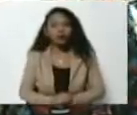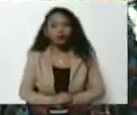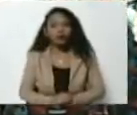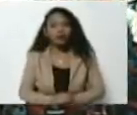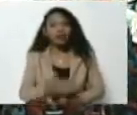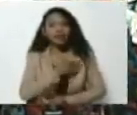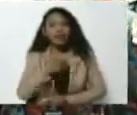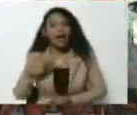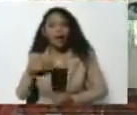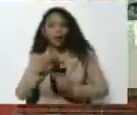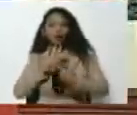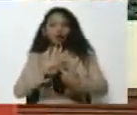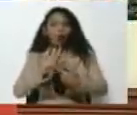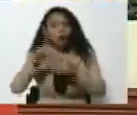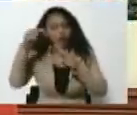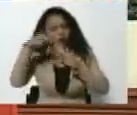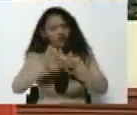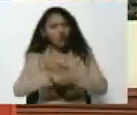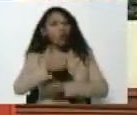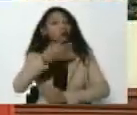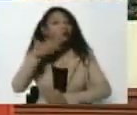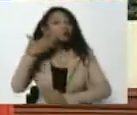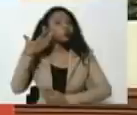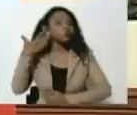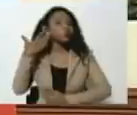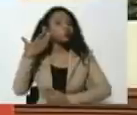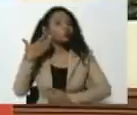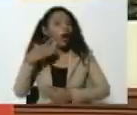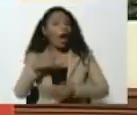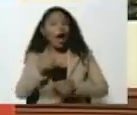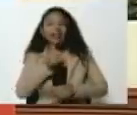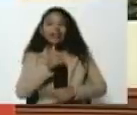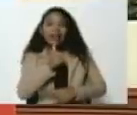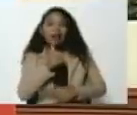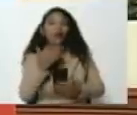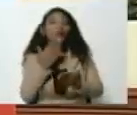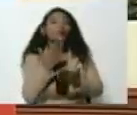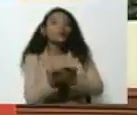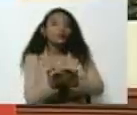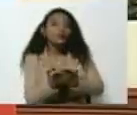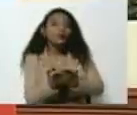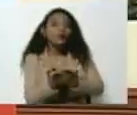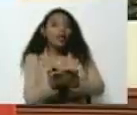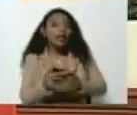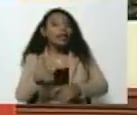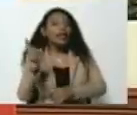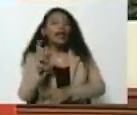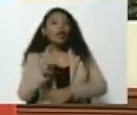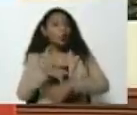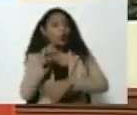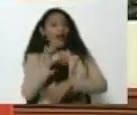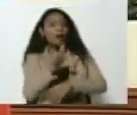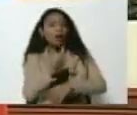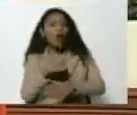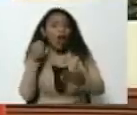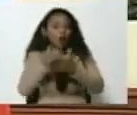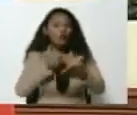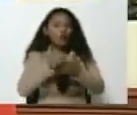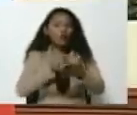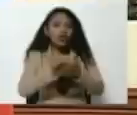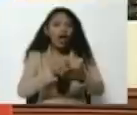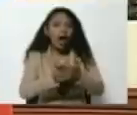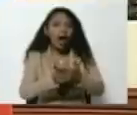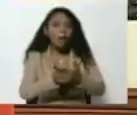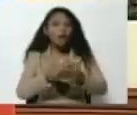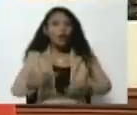Quiero presentarles con profundo orgullo a quienes nos pidió que no cejáramos en la lucha